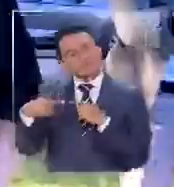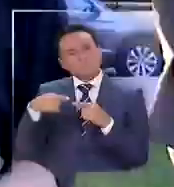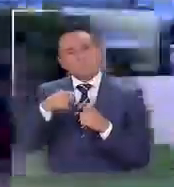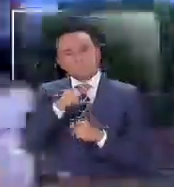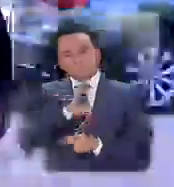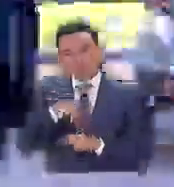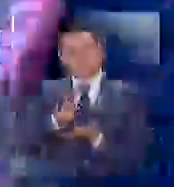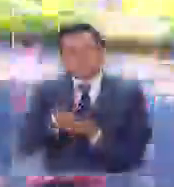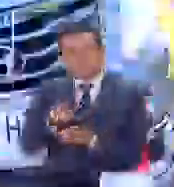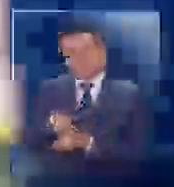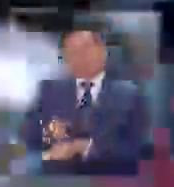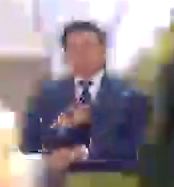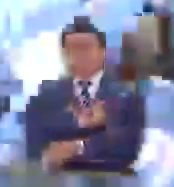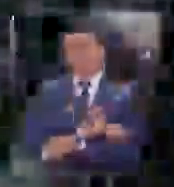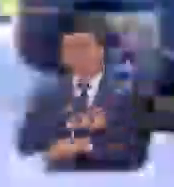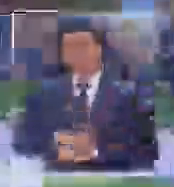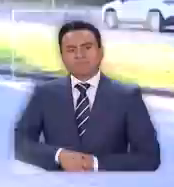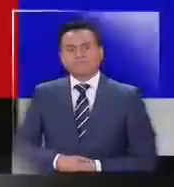más temprano.